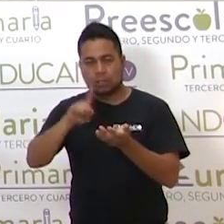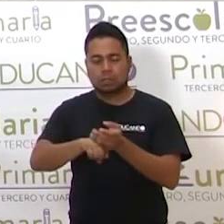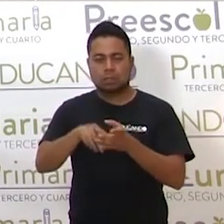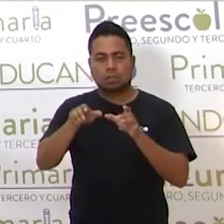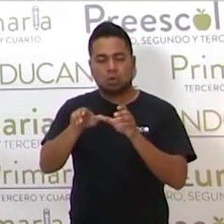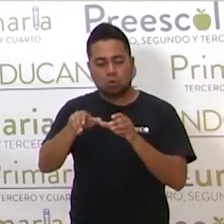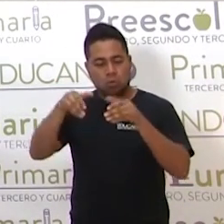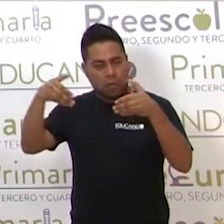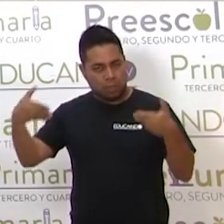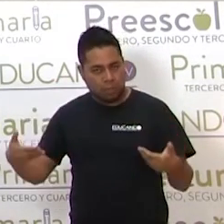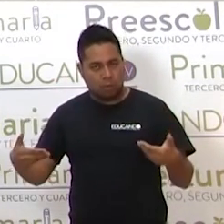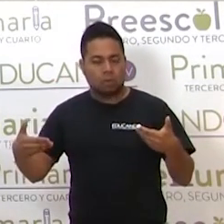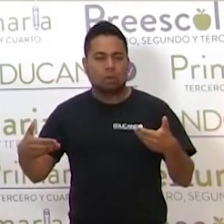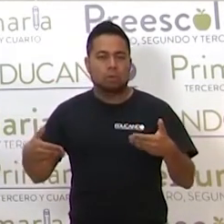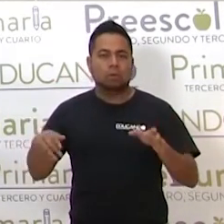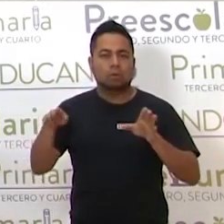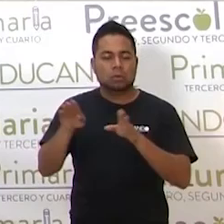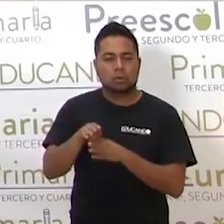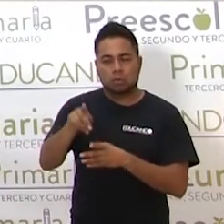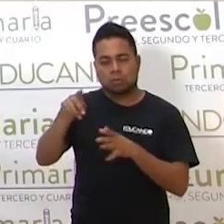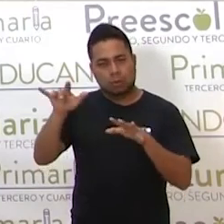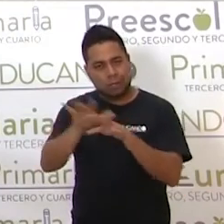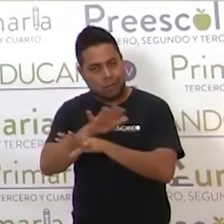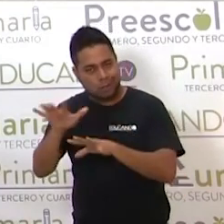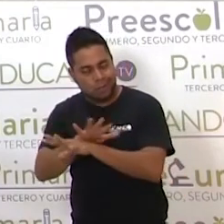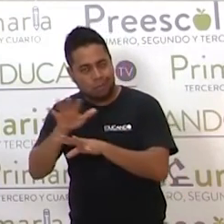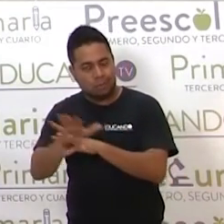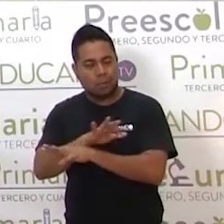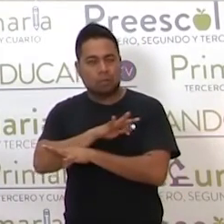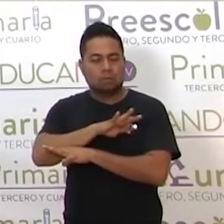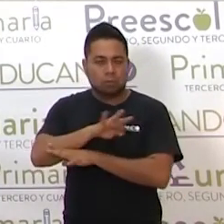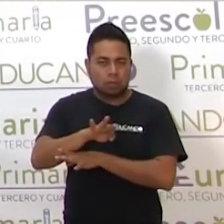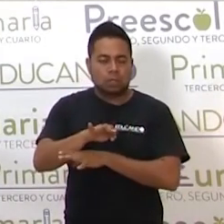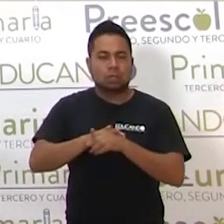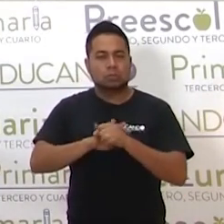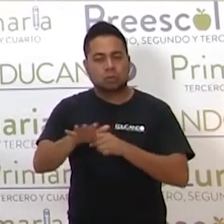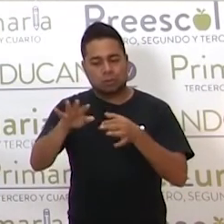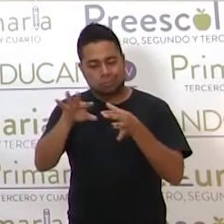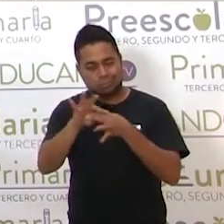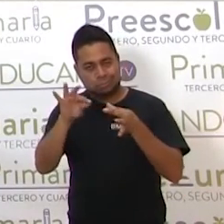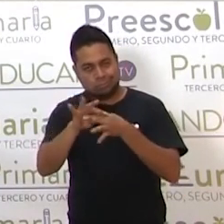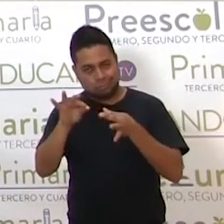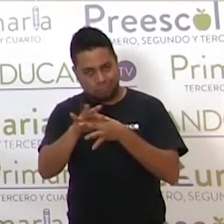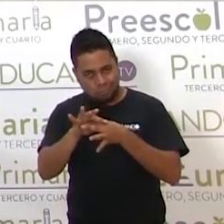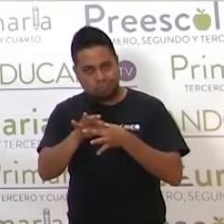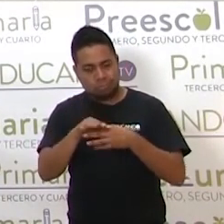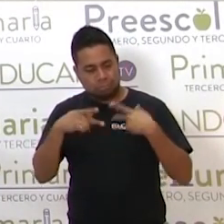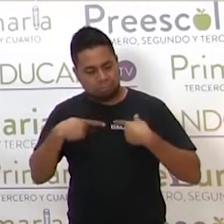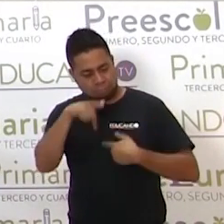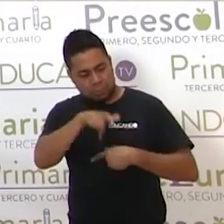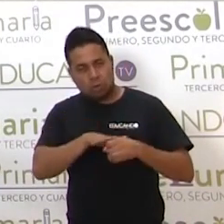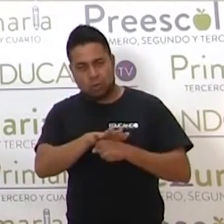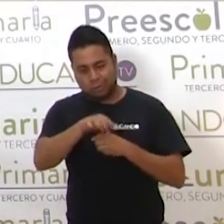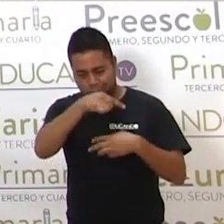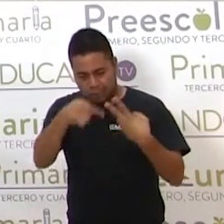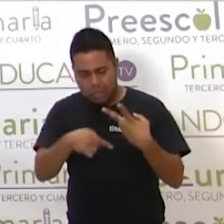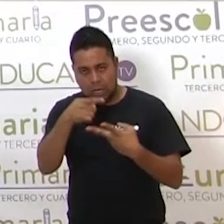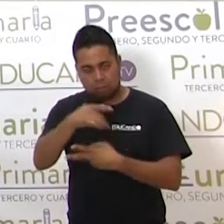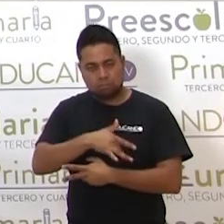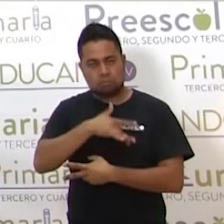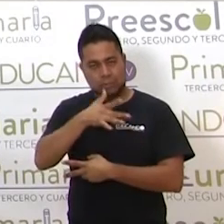cuento, cómo pueden ser modificados, los tipos de narradores. Nos quedó claro que es un